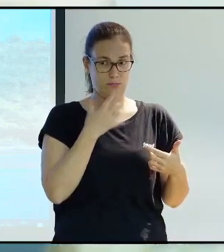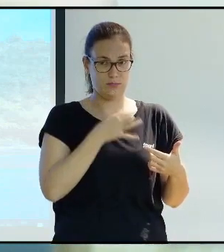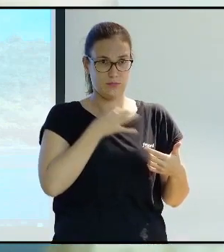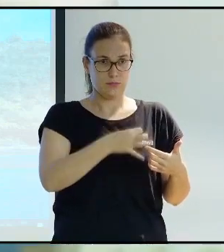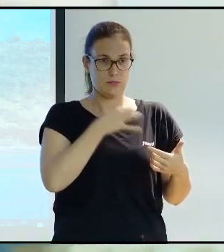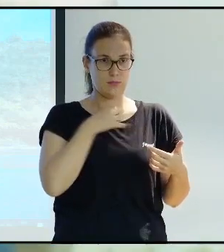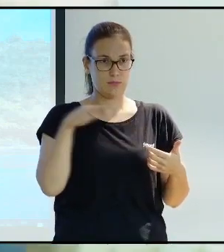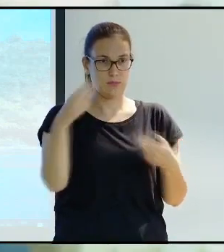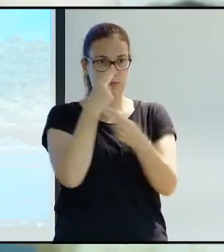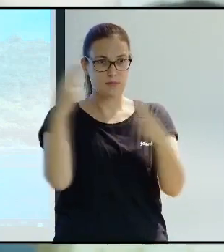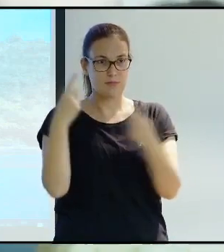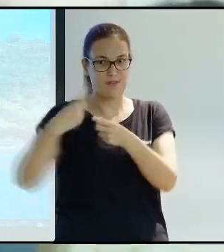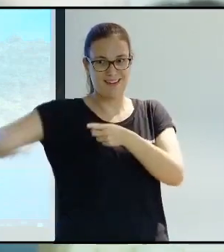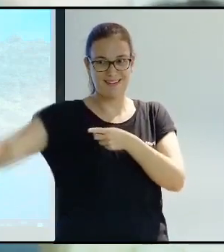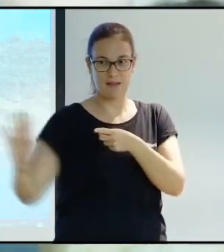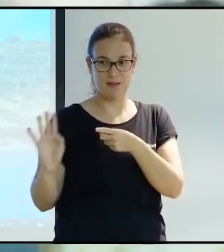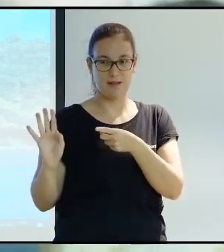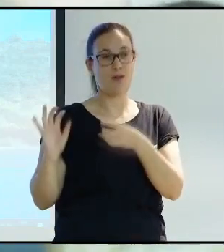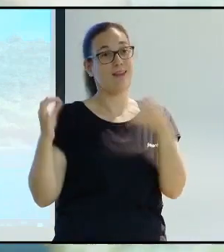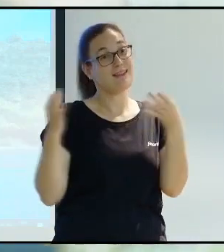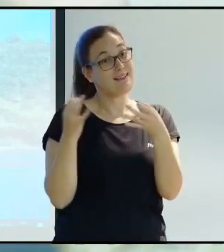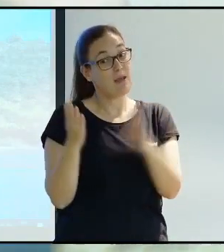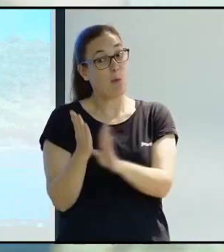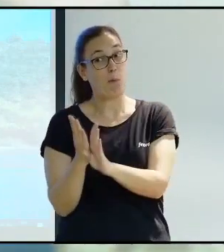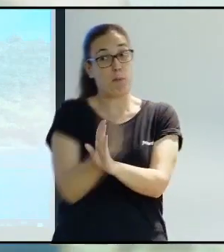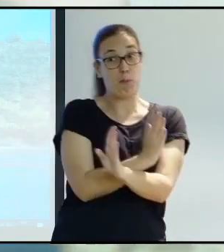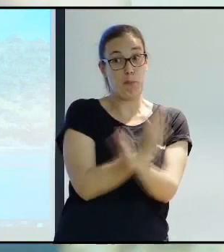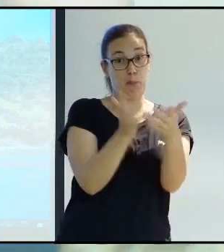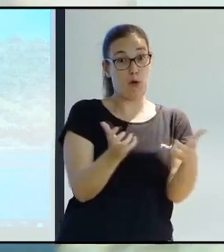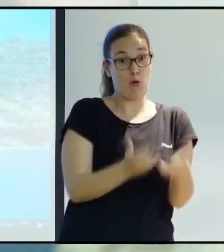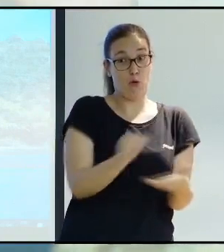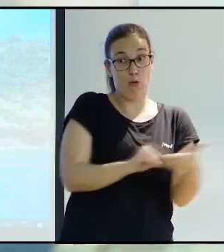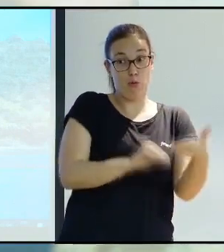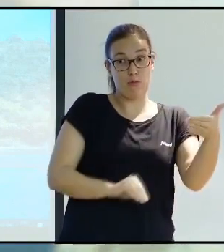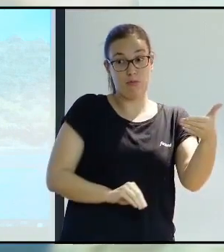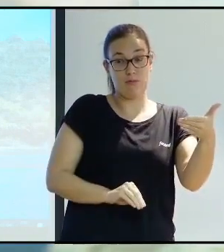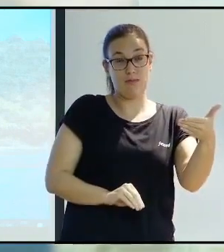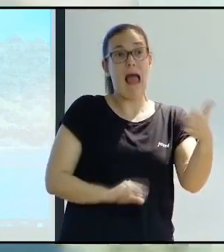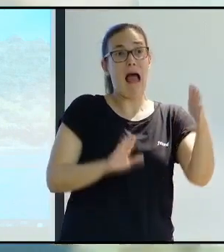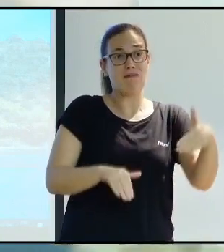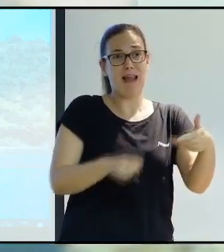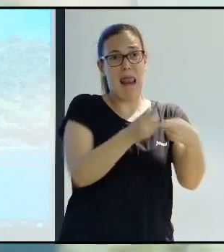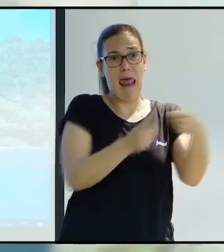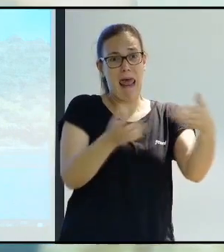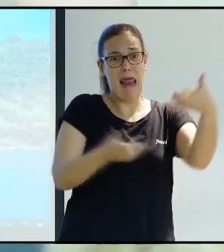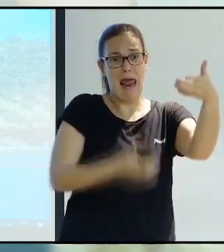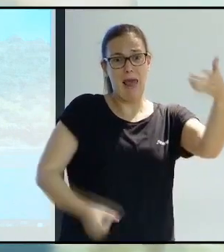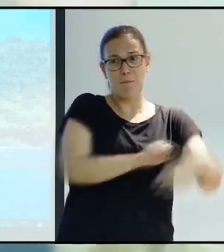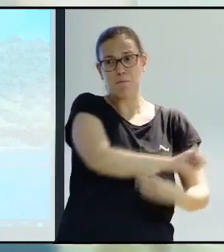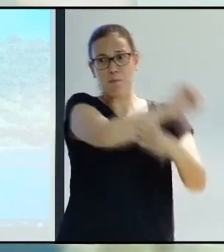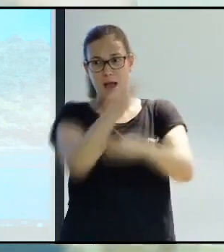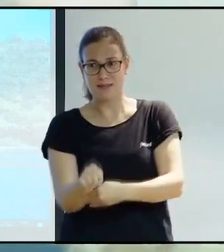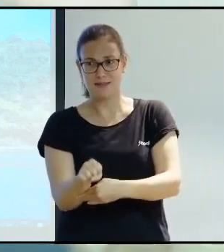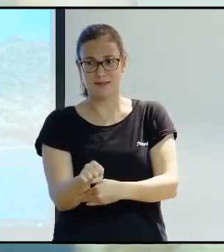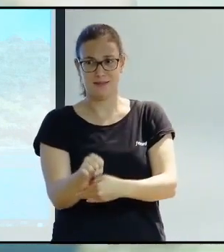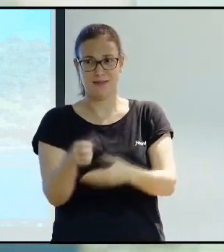distinto. Y entonces tuvo que escribir un prólogo que al final fue más amplio que el propio ensayo, pensando que